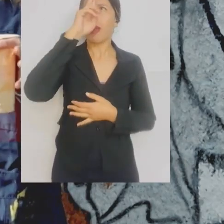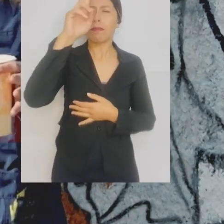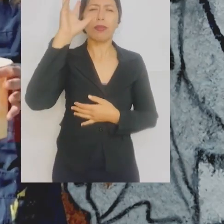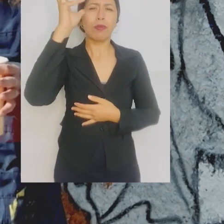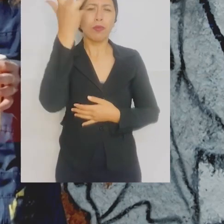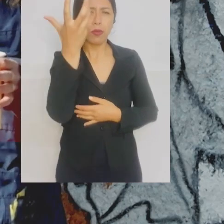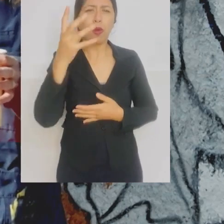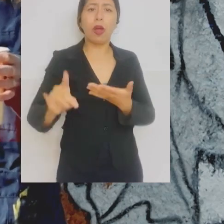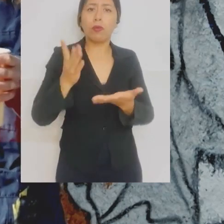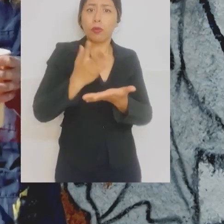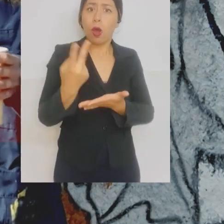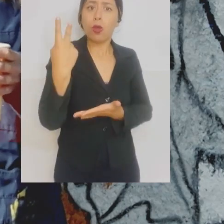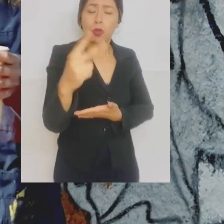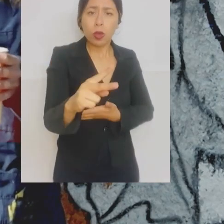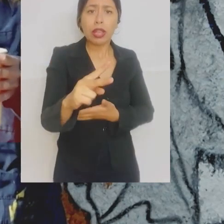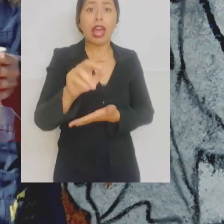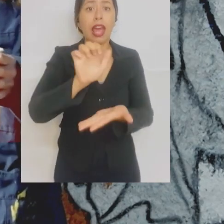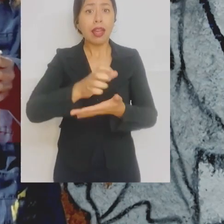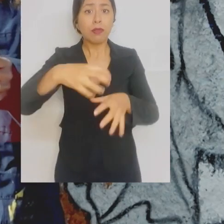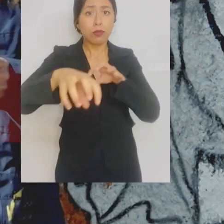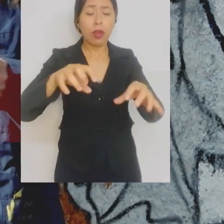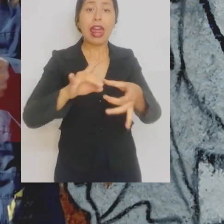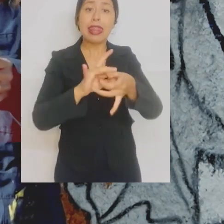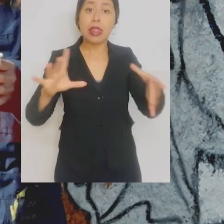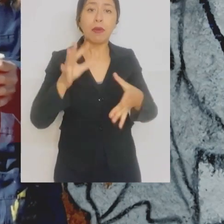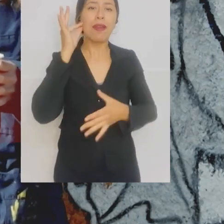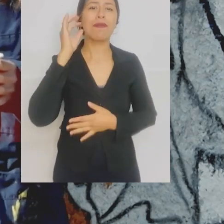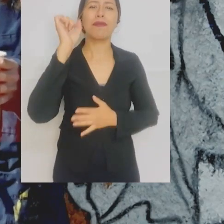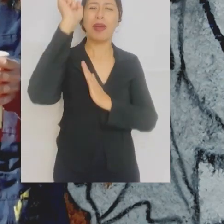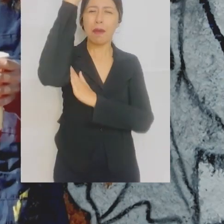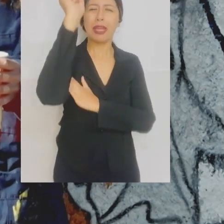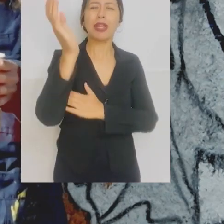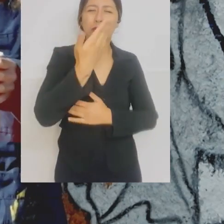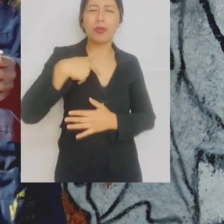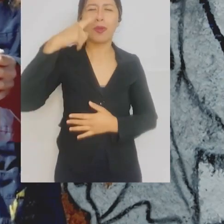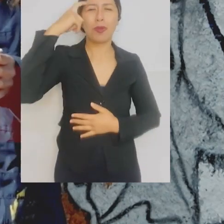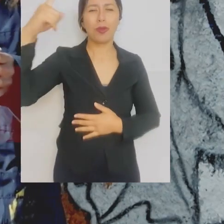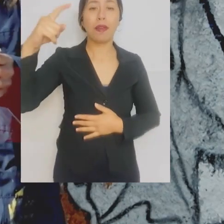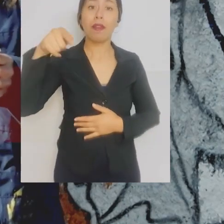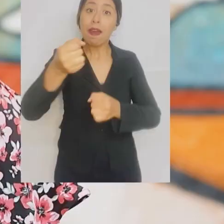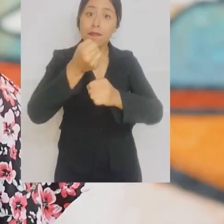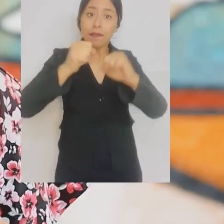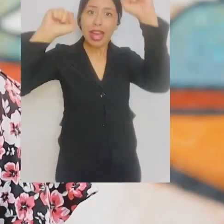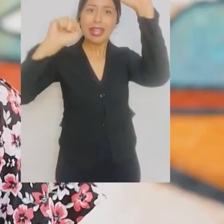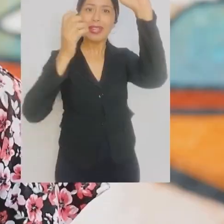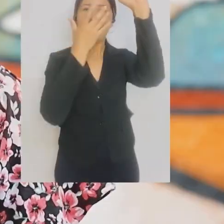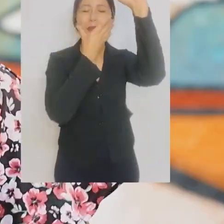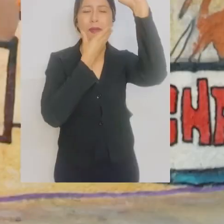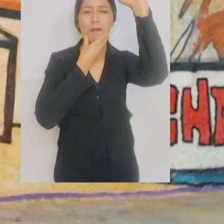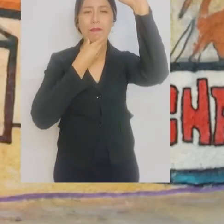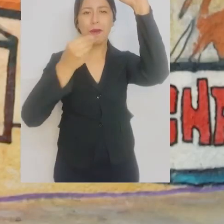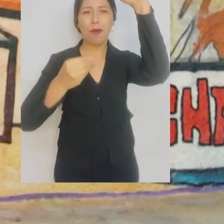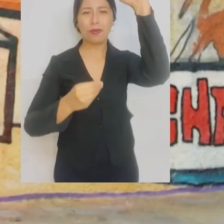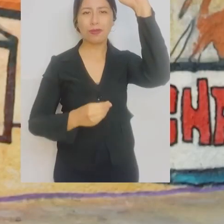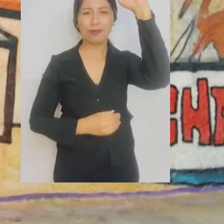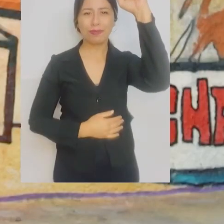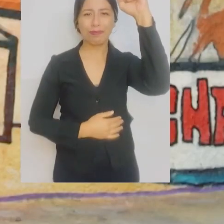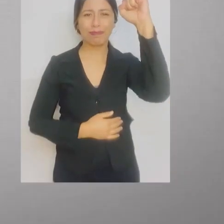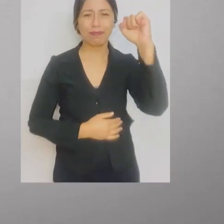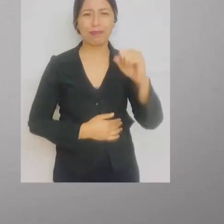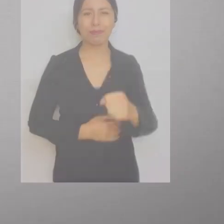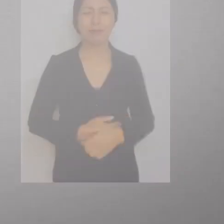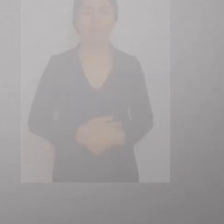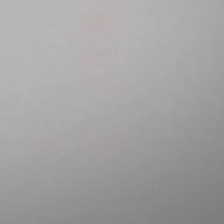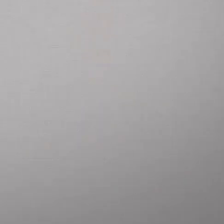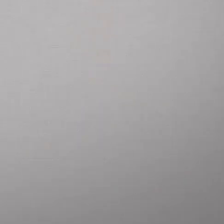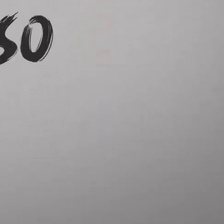Chile justo, verde, soberano, democrático, plurinacional y feminista que soñamos. Venceremos y será hermoso.